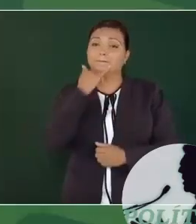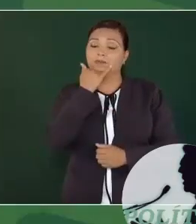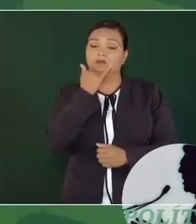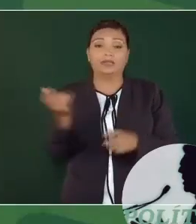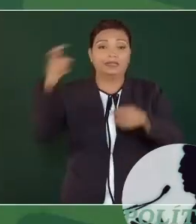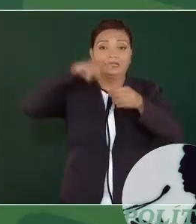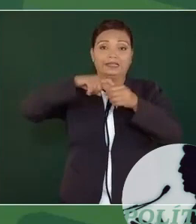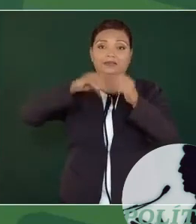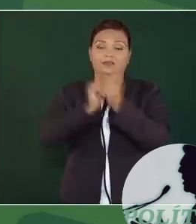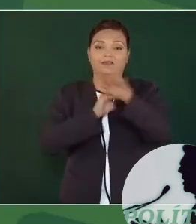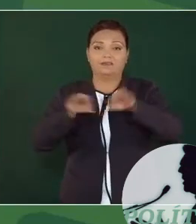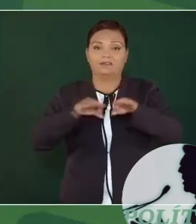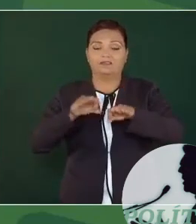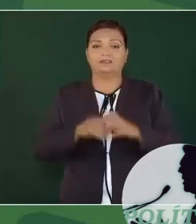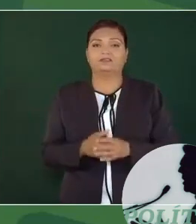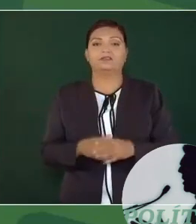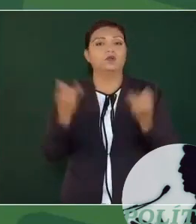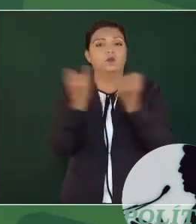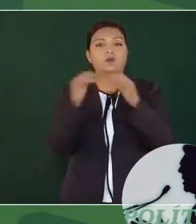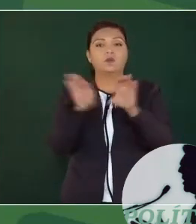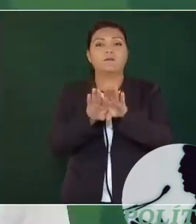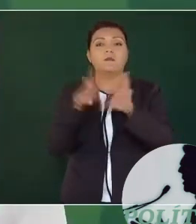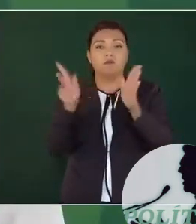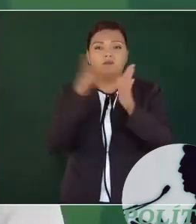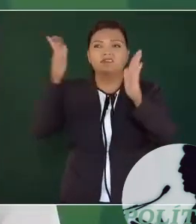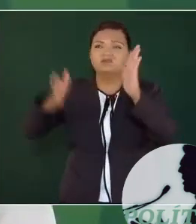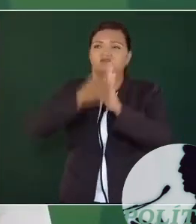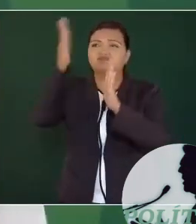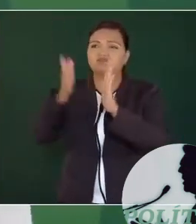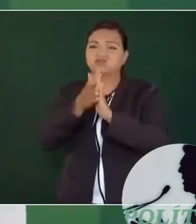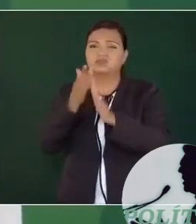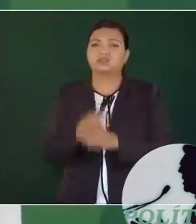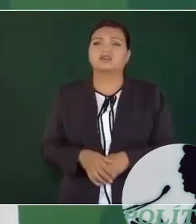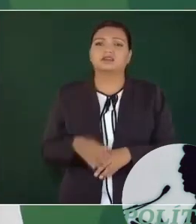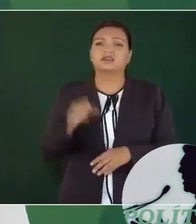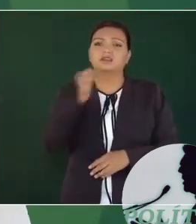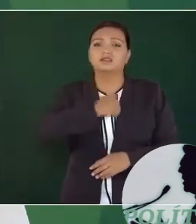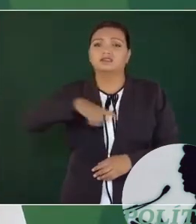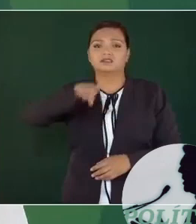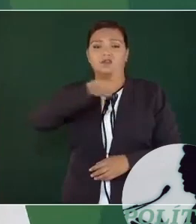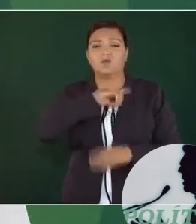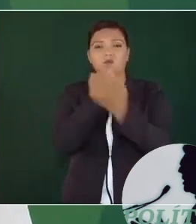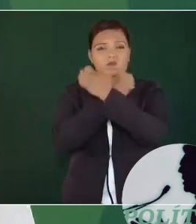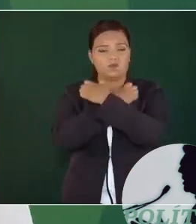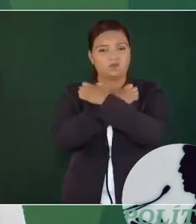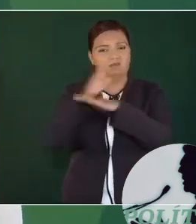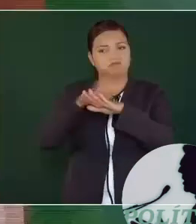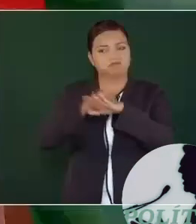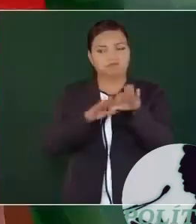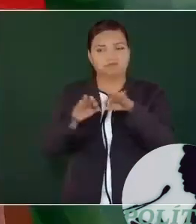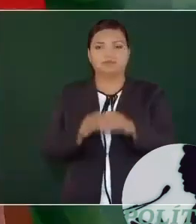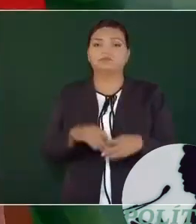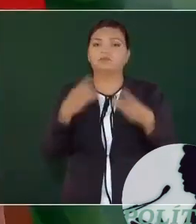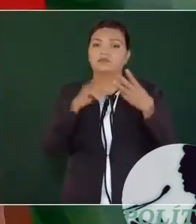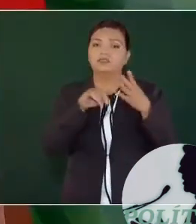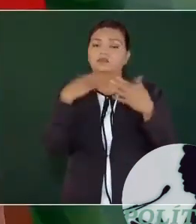el ingreso, a través del trabajo, así como la reconstrucción de los servicios de salud y educación. En